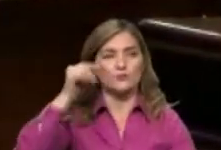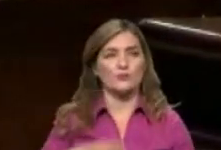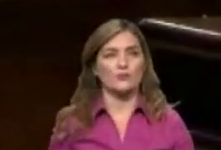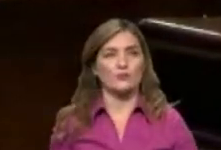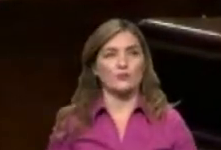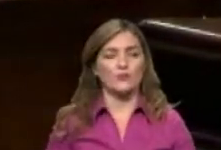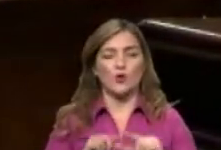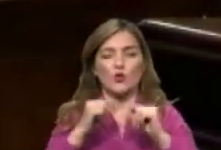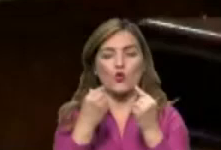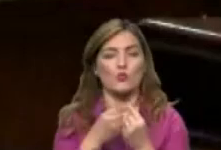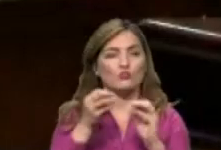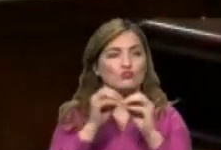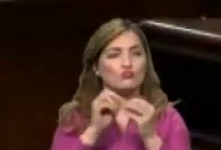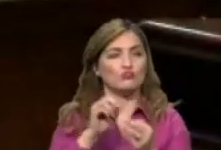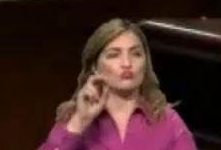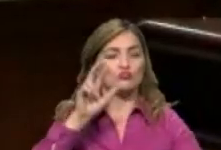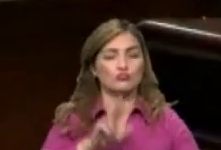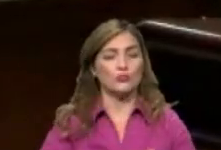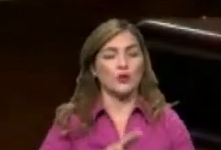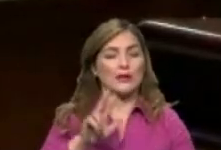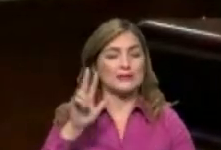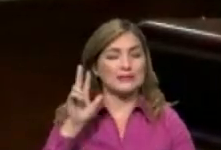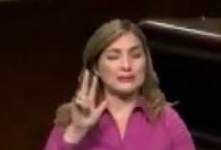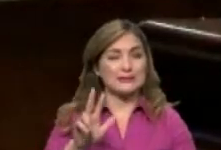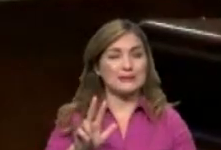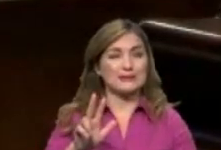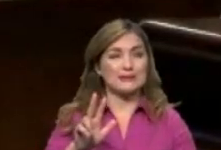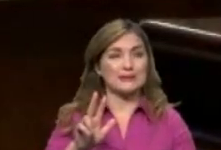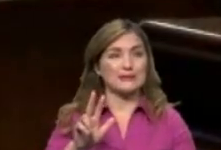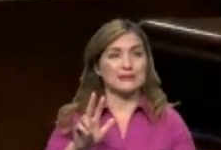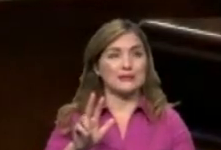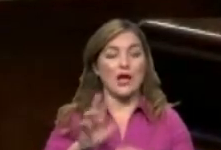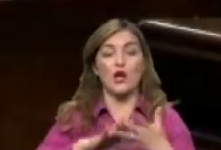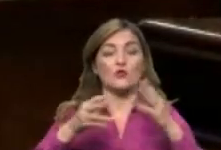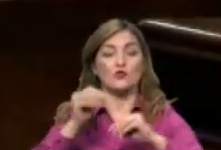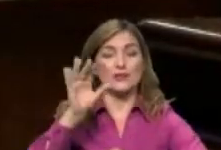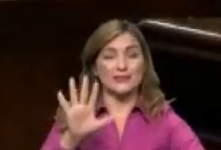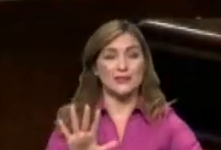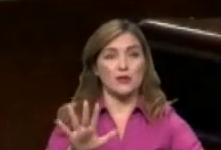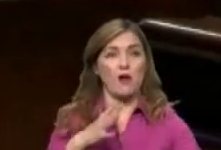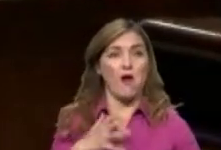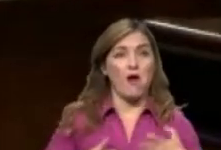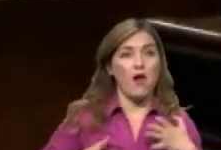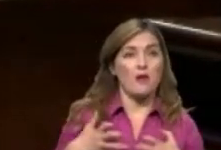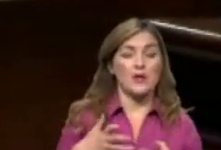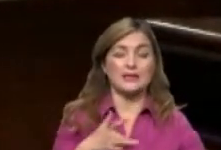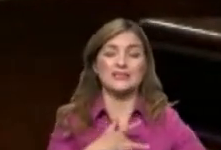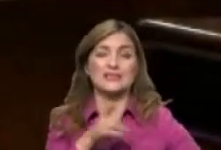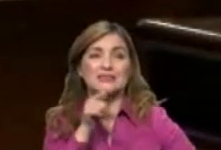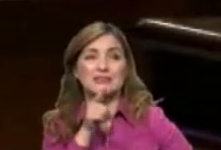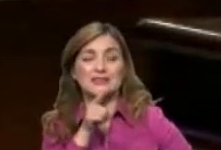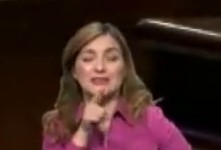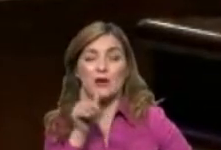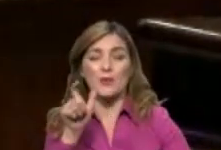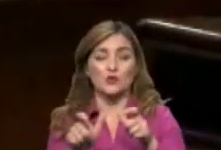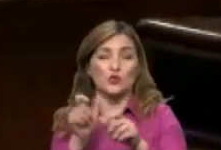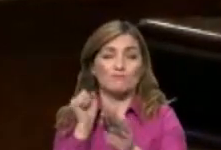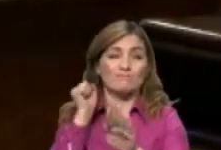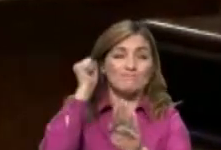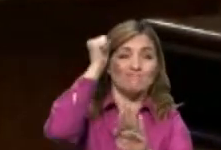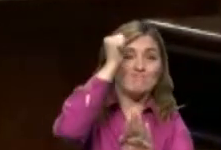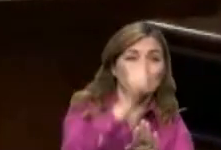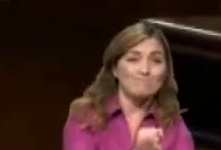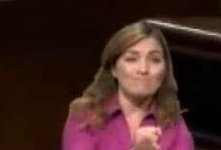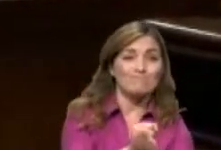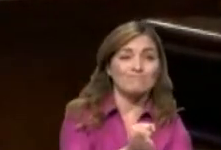Ciudadana, que quienes tienen que sentir amargura son aquellos que traicionaron